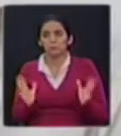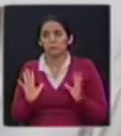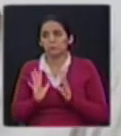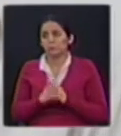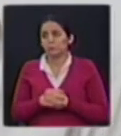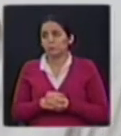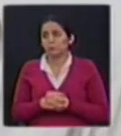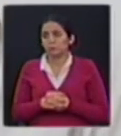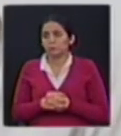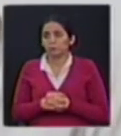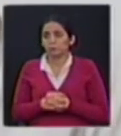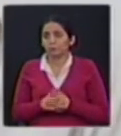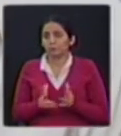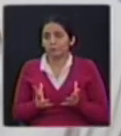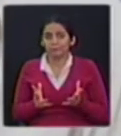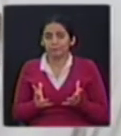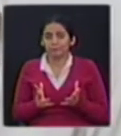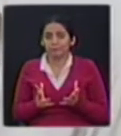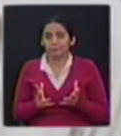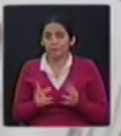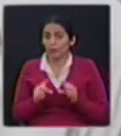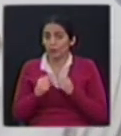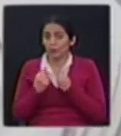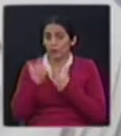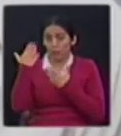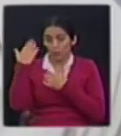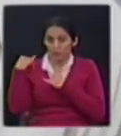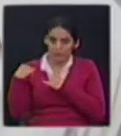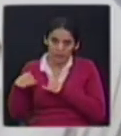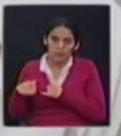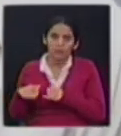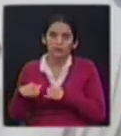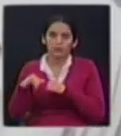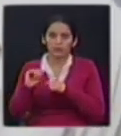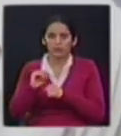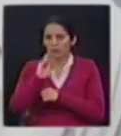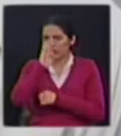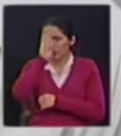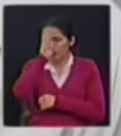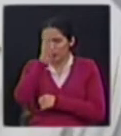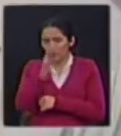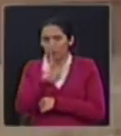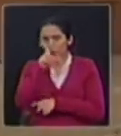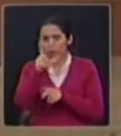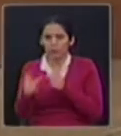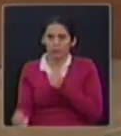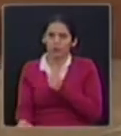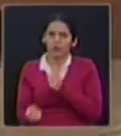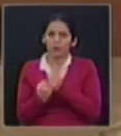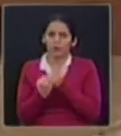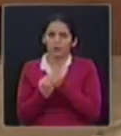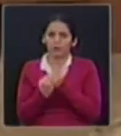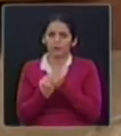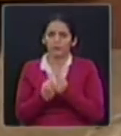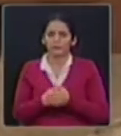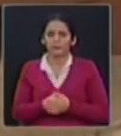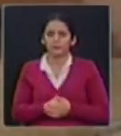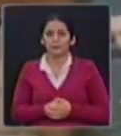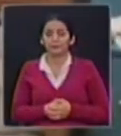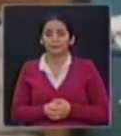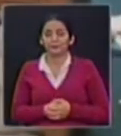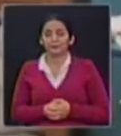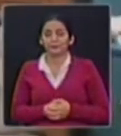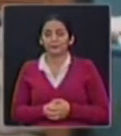Que no solamente existe, sino que ha tenido su mejor votación desde el año 2002. Comparó lo alcanzado en la Asamblea